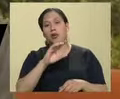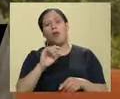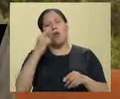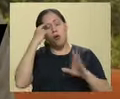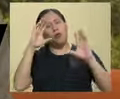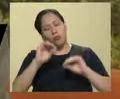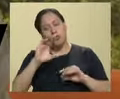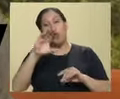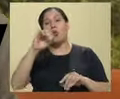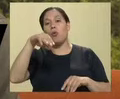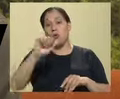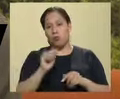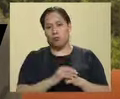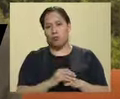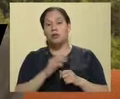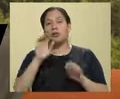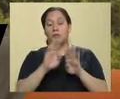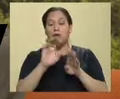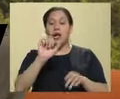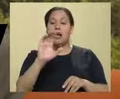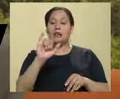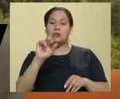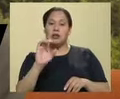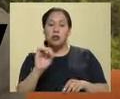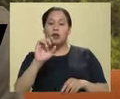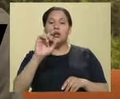me refiero a la ácido acetil salicílico, pero aquí